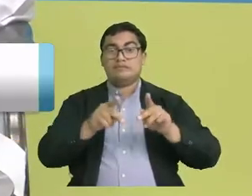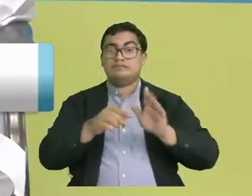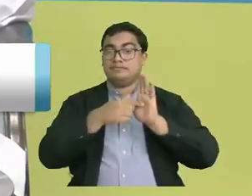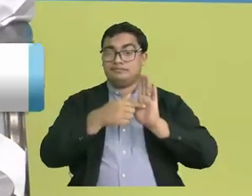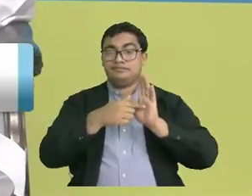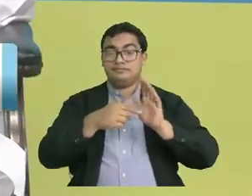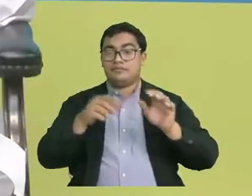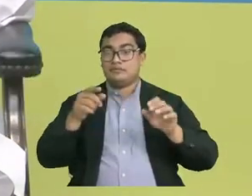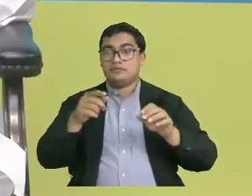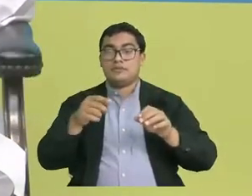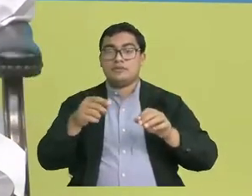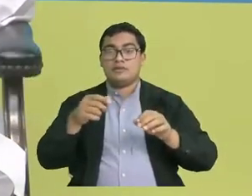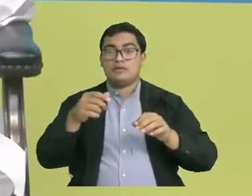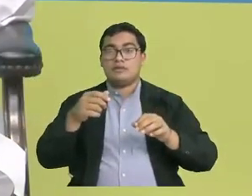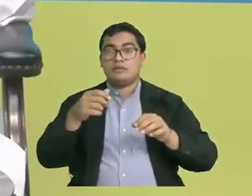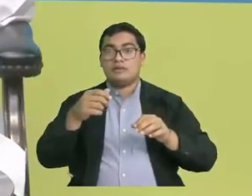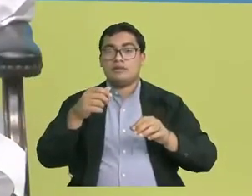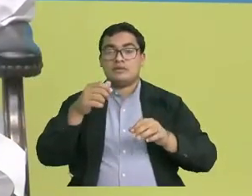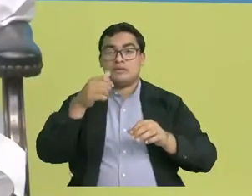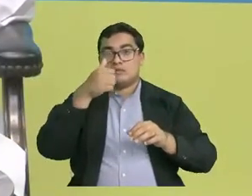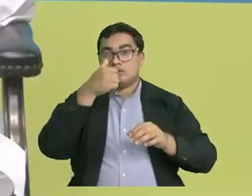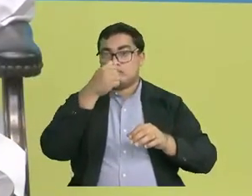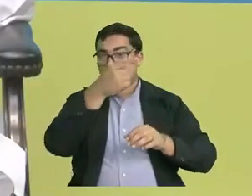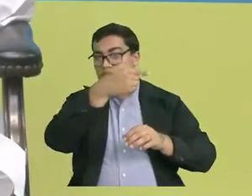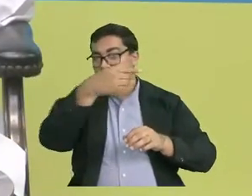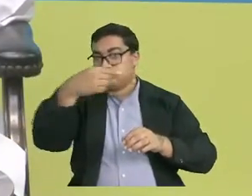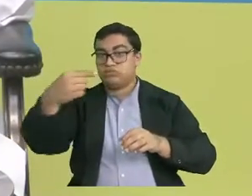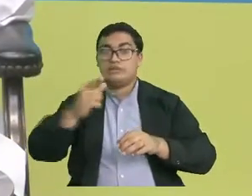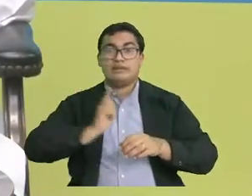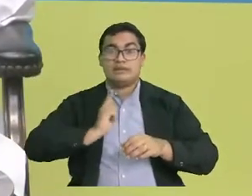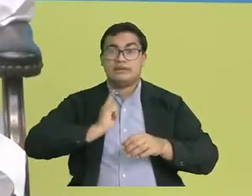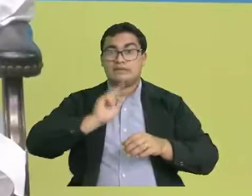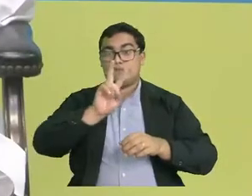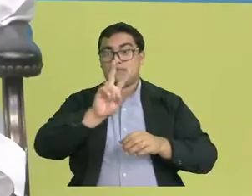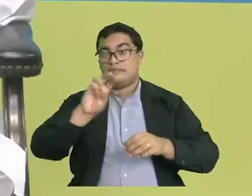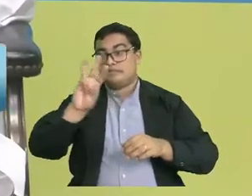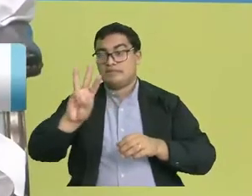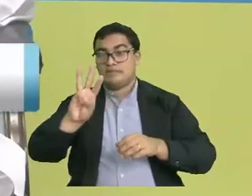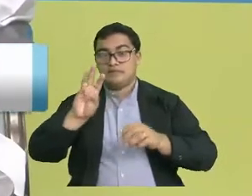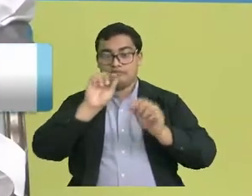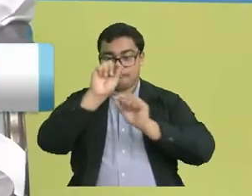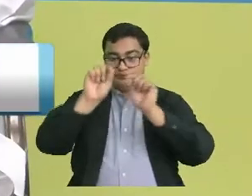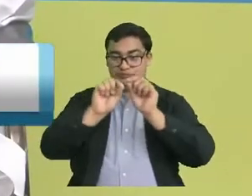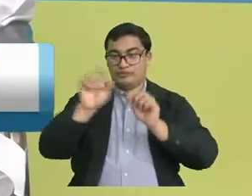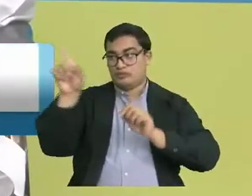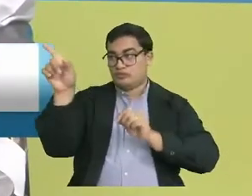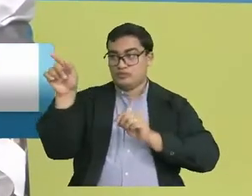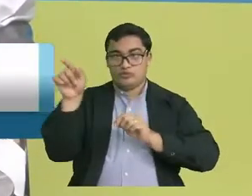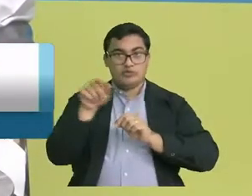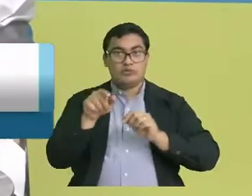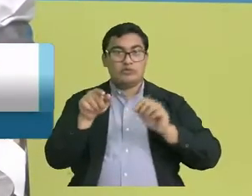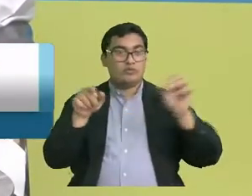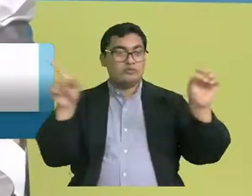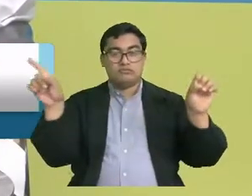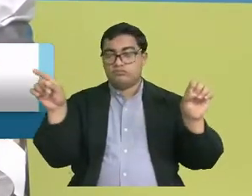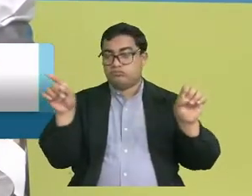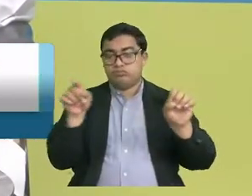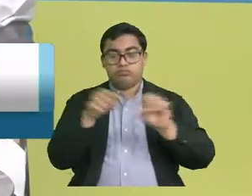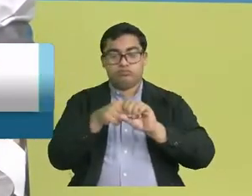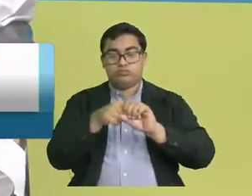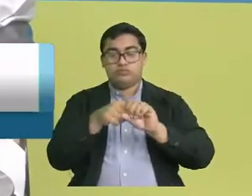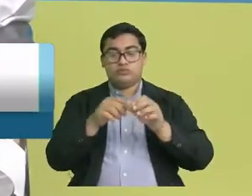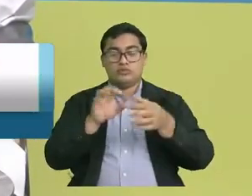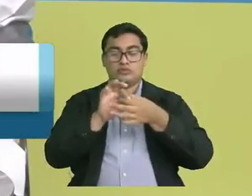espermatozoides traen 23 cromosomas, los óvulos también llevan 23 cromosomas y al unirse